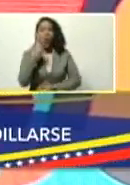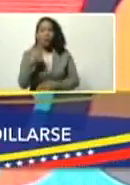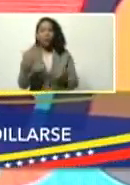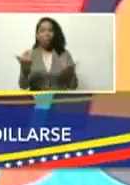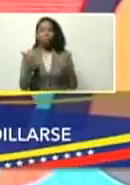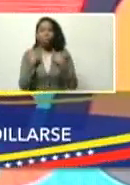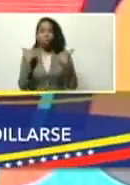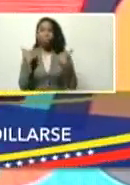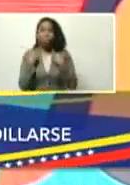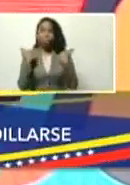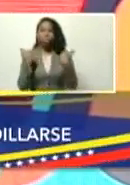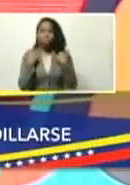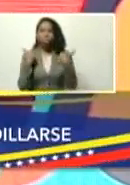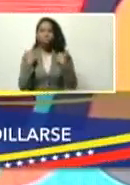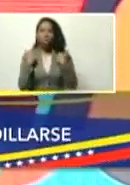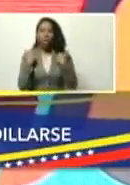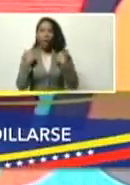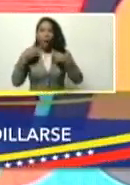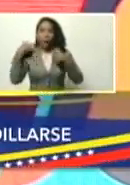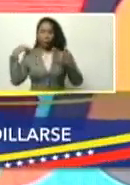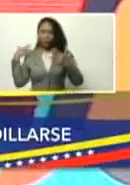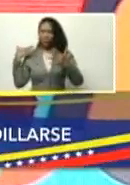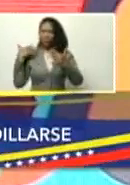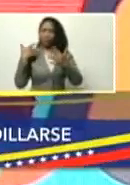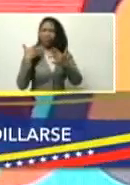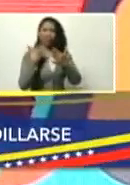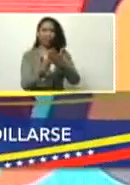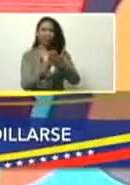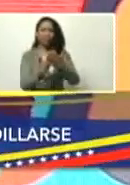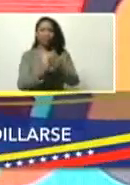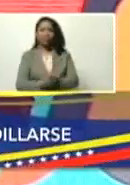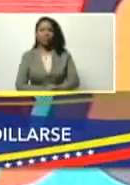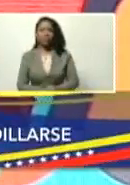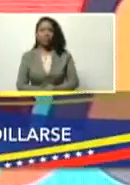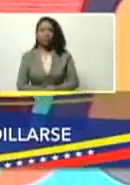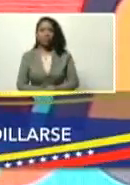costado en estos años